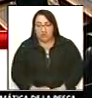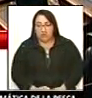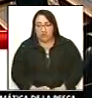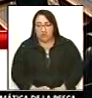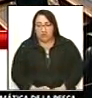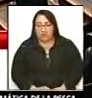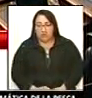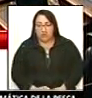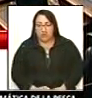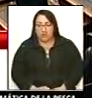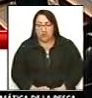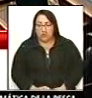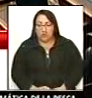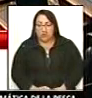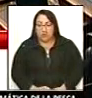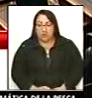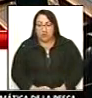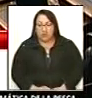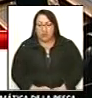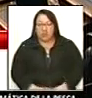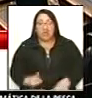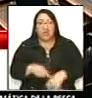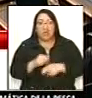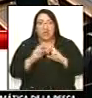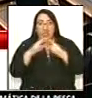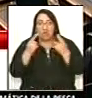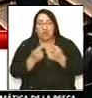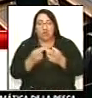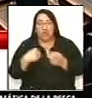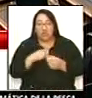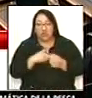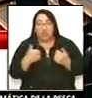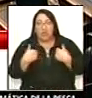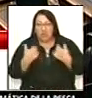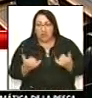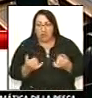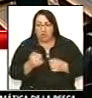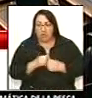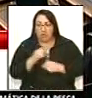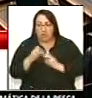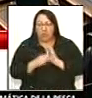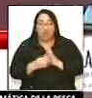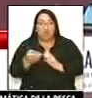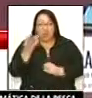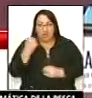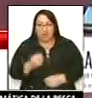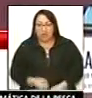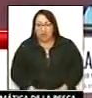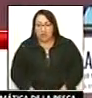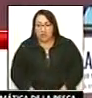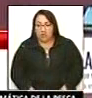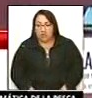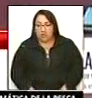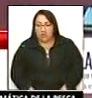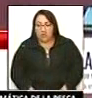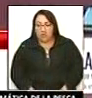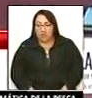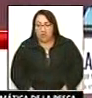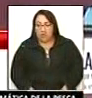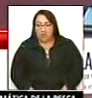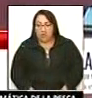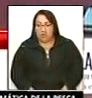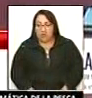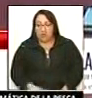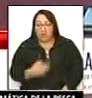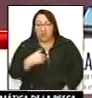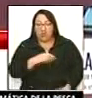la expresión y muy puntuales porque estas reuniones ya las hemos tenido para los proyectos anteriores. Y nosotros representamos al pueblo. Esta es